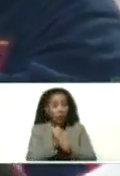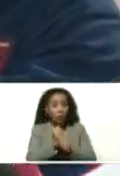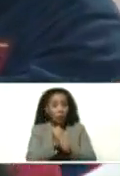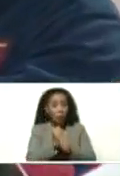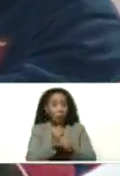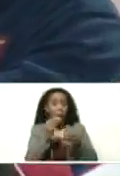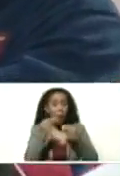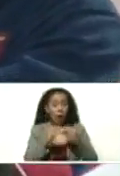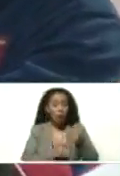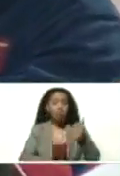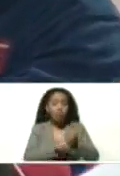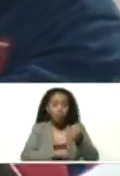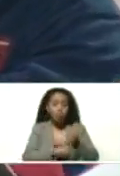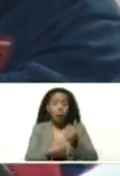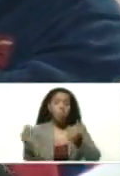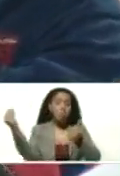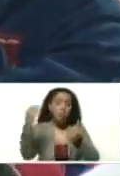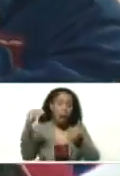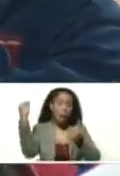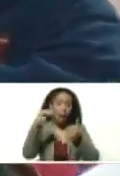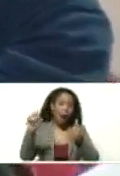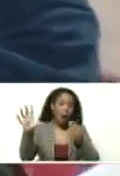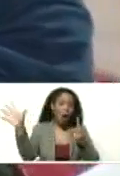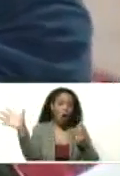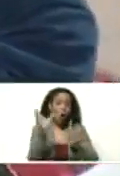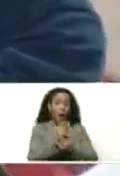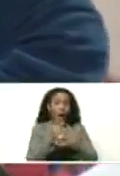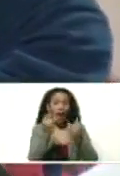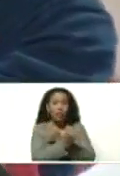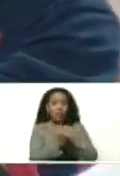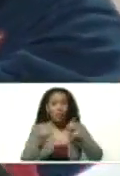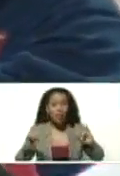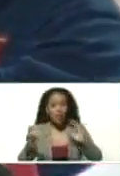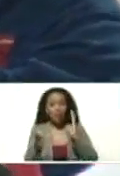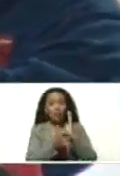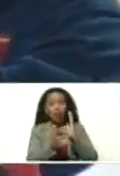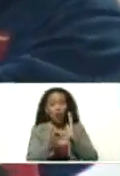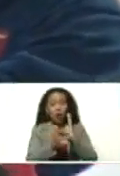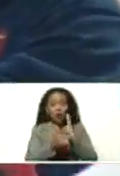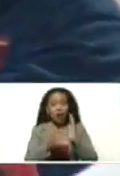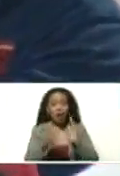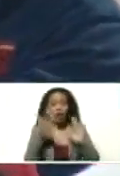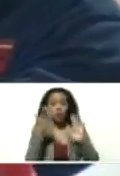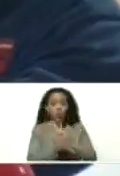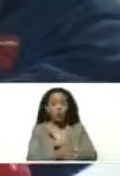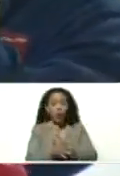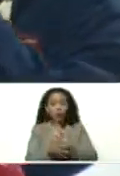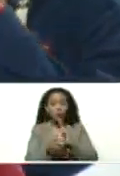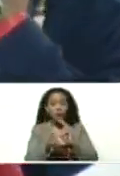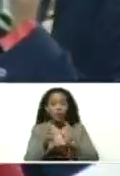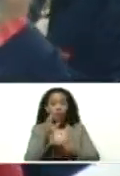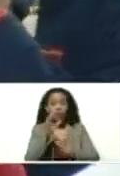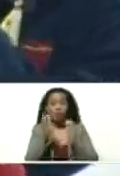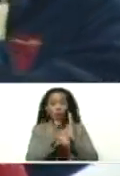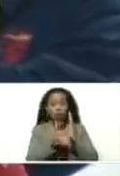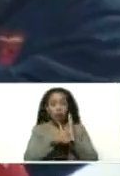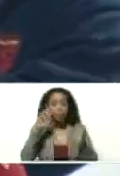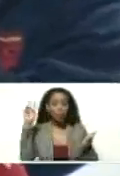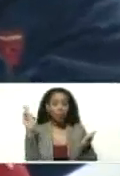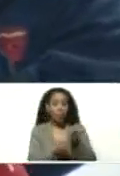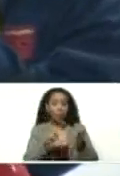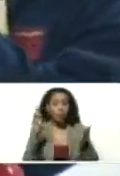para potenciar más y lograr definitivamente la independencia tecnológica y la soberanía tecnológica, que es lo que